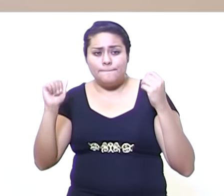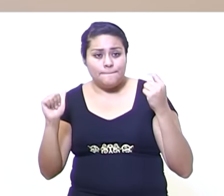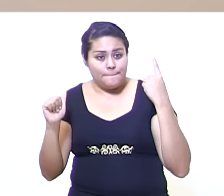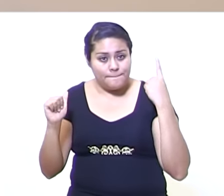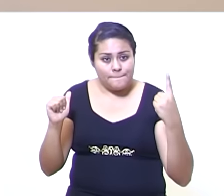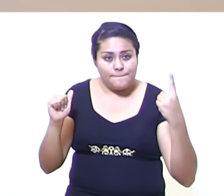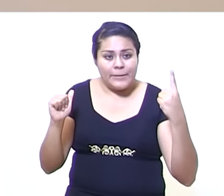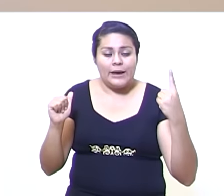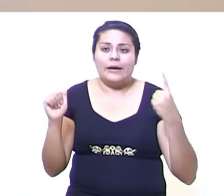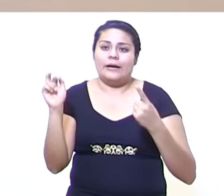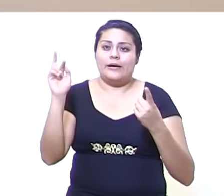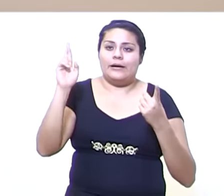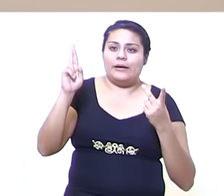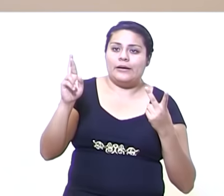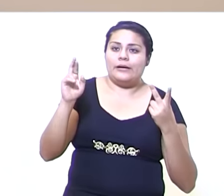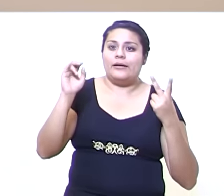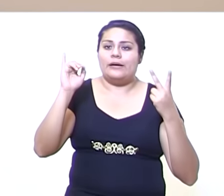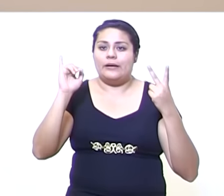1,